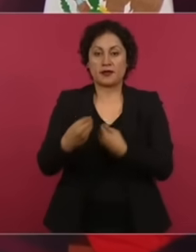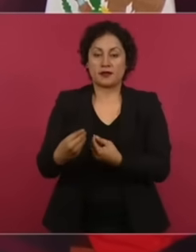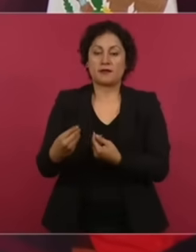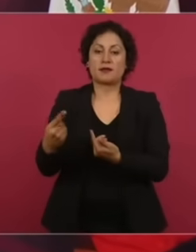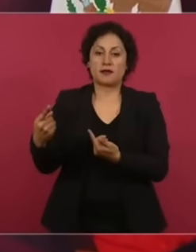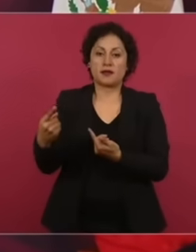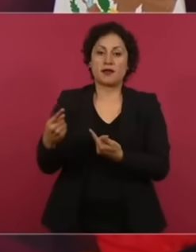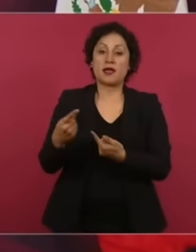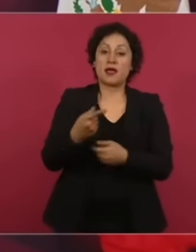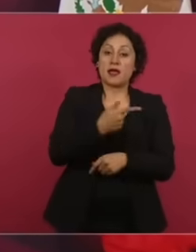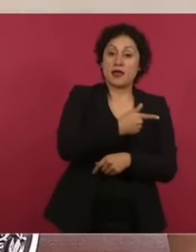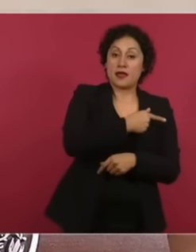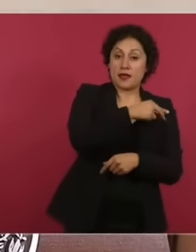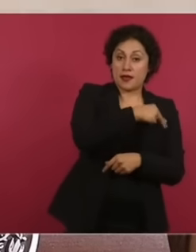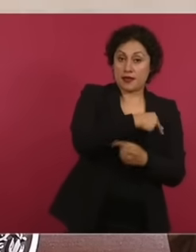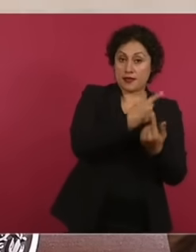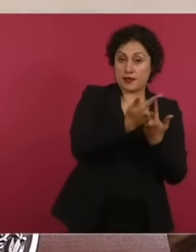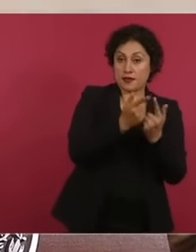Guardia Nacional